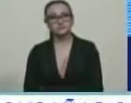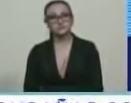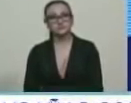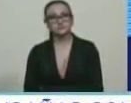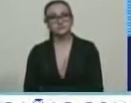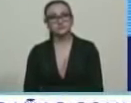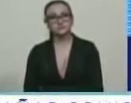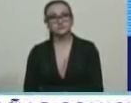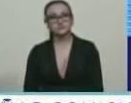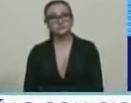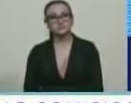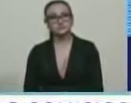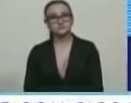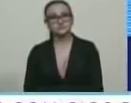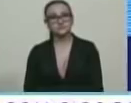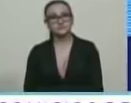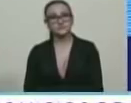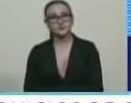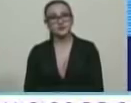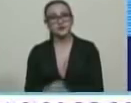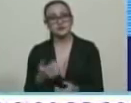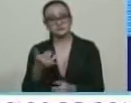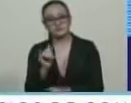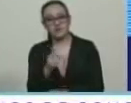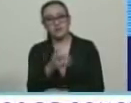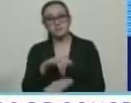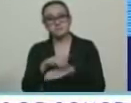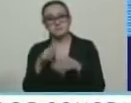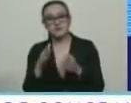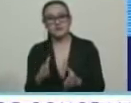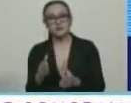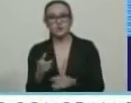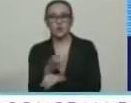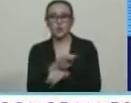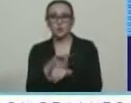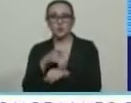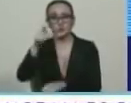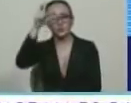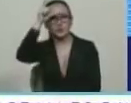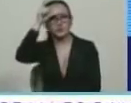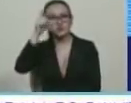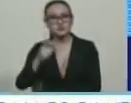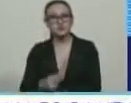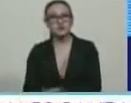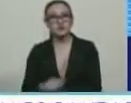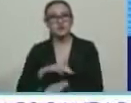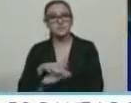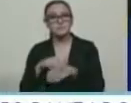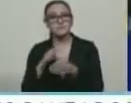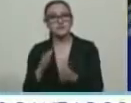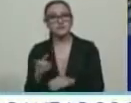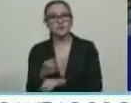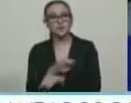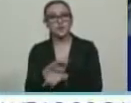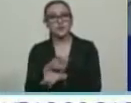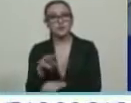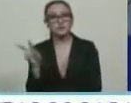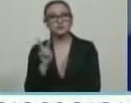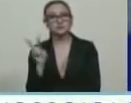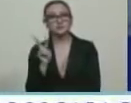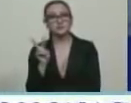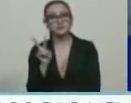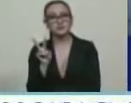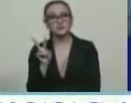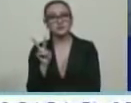desarrollado con la presencia de los ministros del gobierno de Turquía, de los ministros del gobierno de Venezuela,